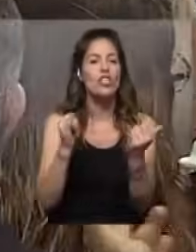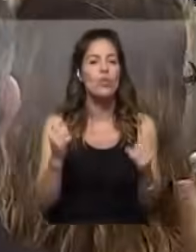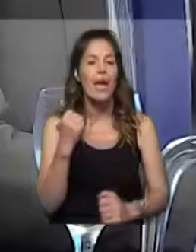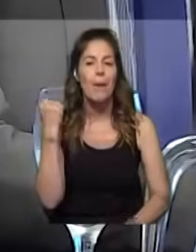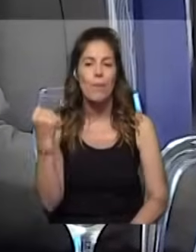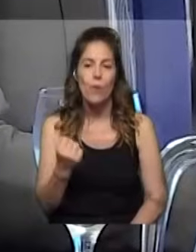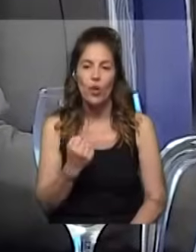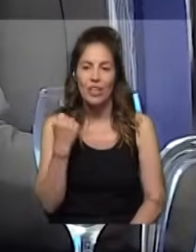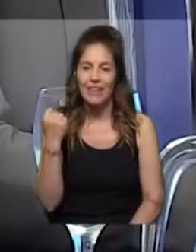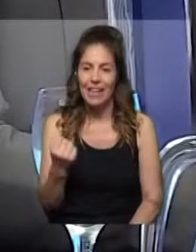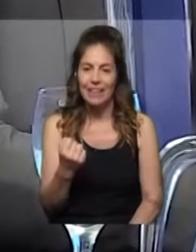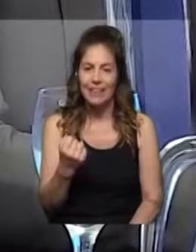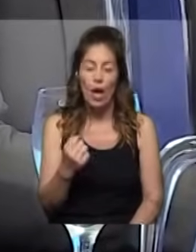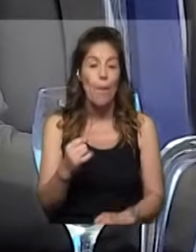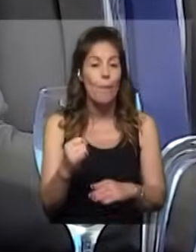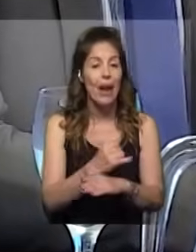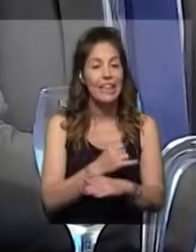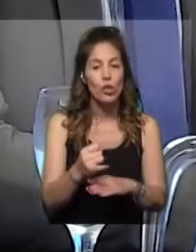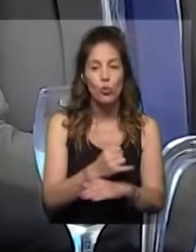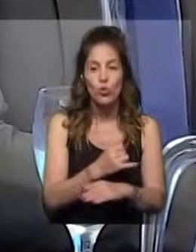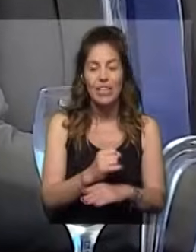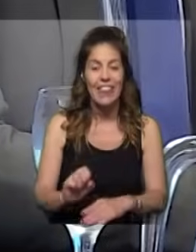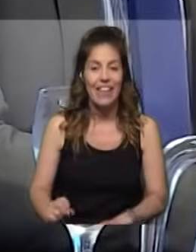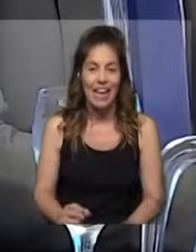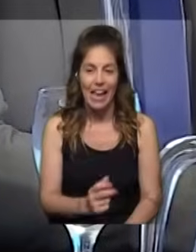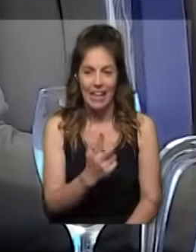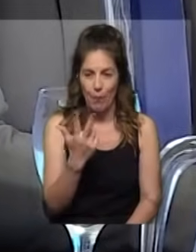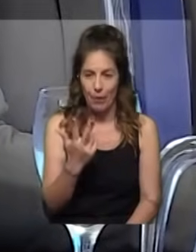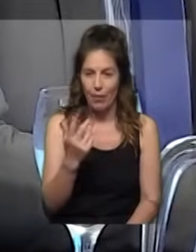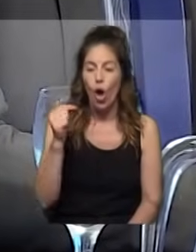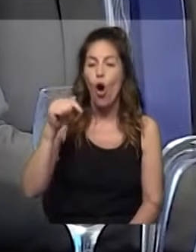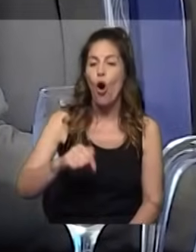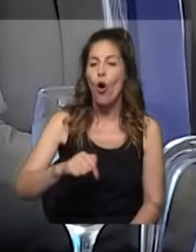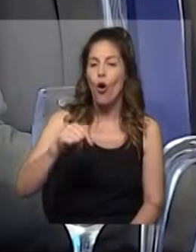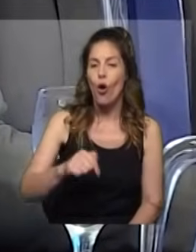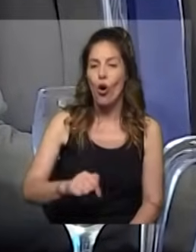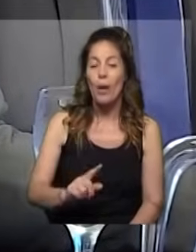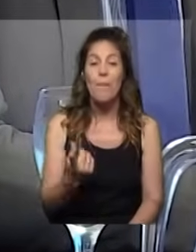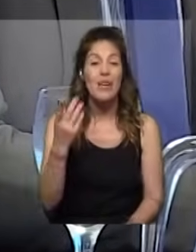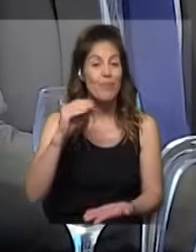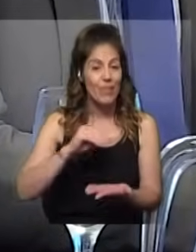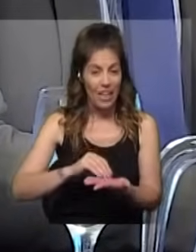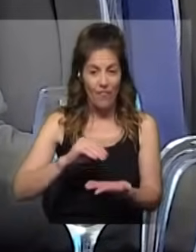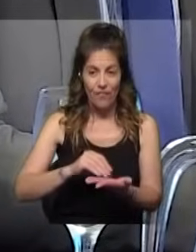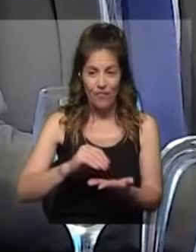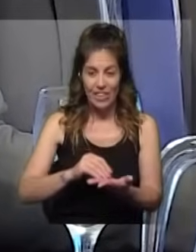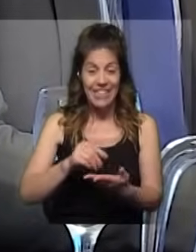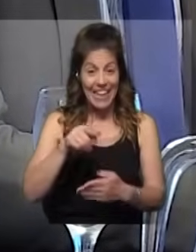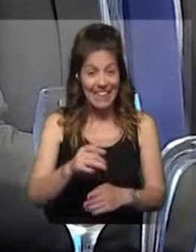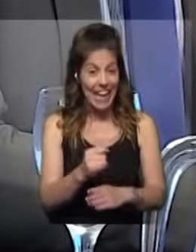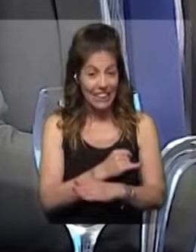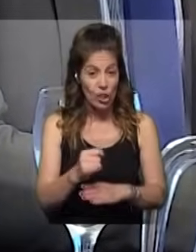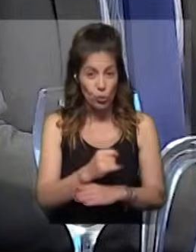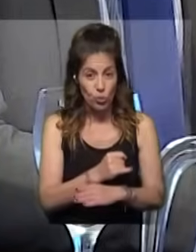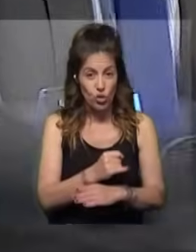importante para la institucionalidad de la anep hoy por primera vez este organismo